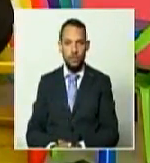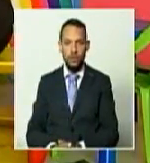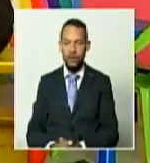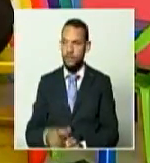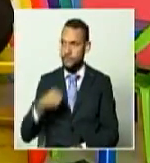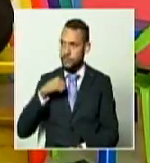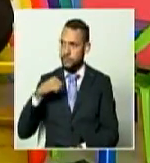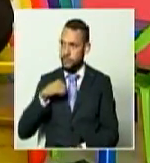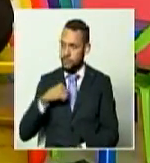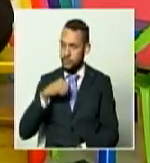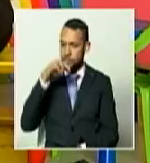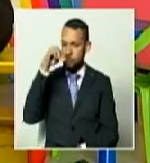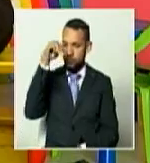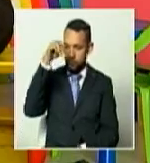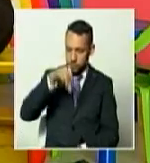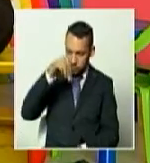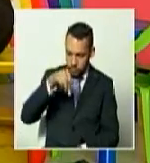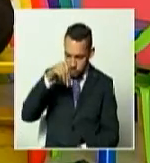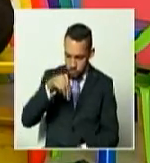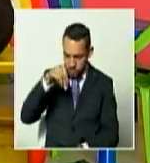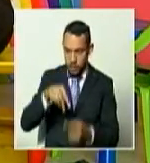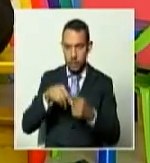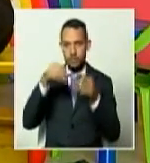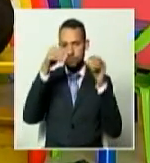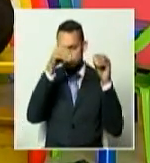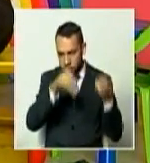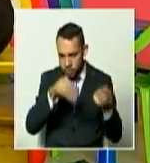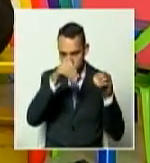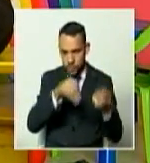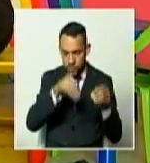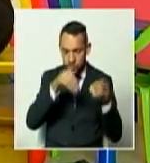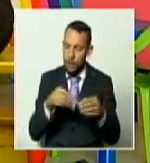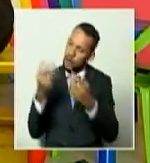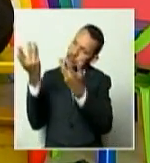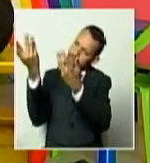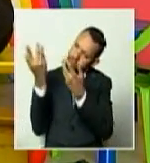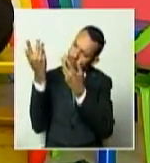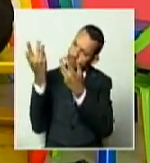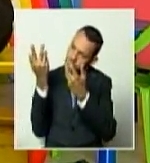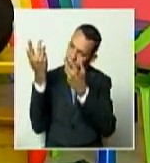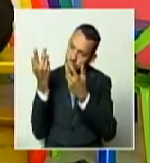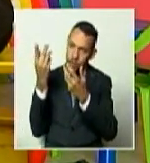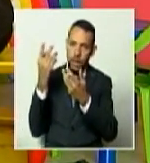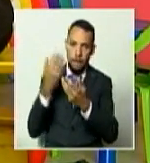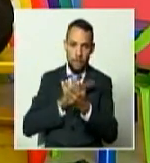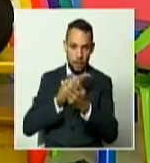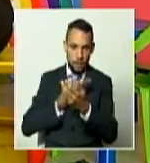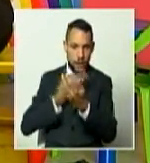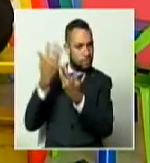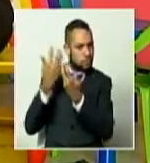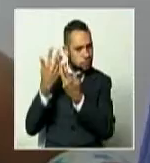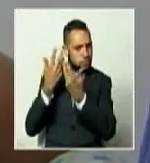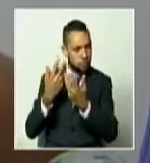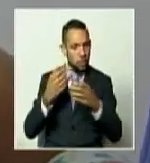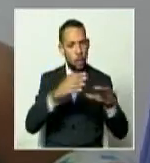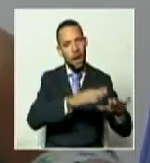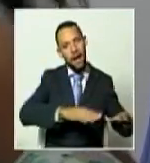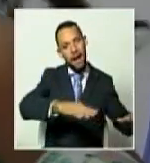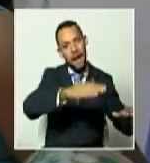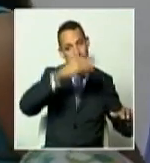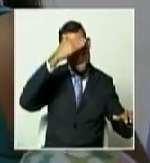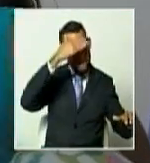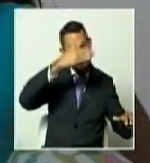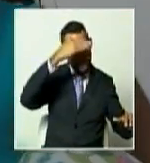Tenemos los días martes capacitaciones para las madres, mientras ellas están capacitando, los niños están en esta área del patio,